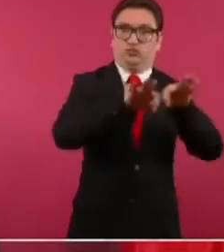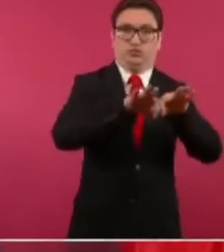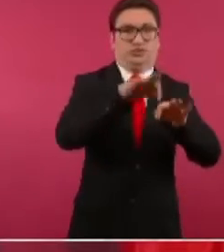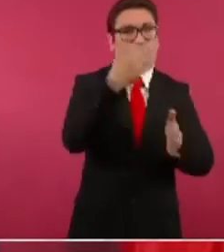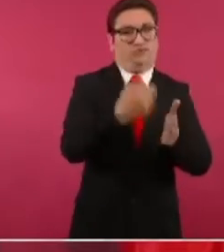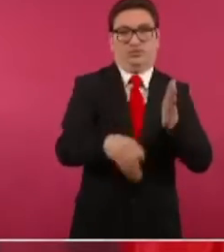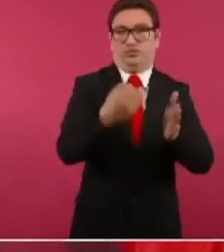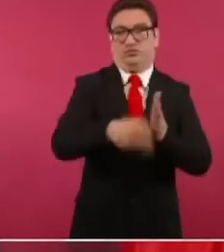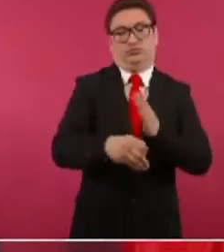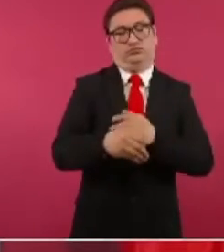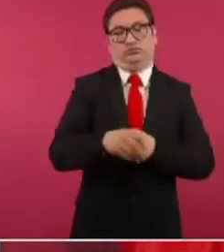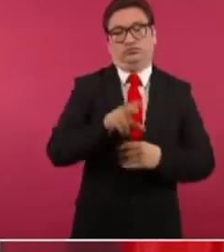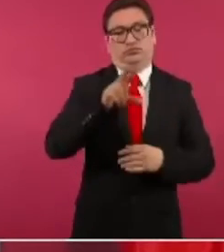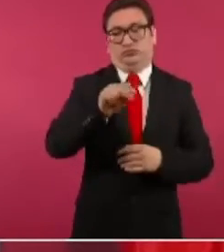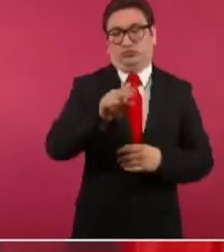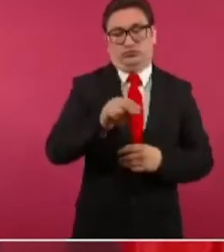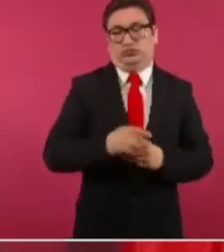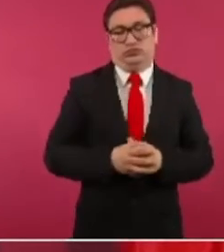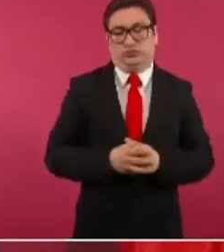que se tengan